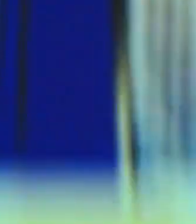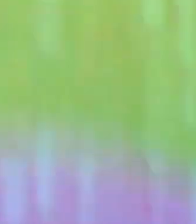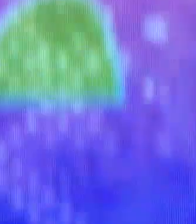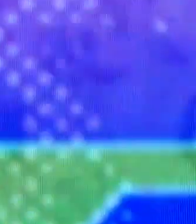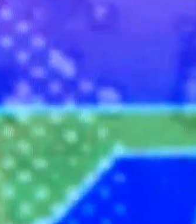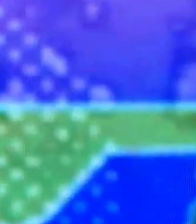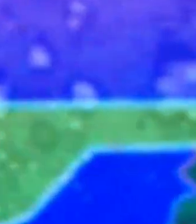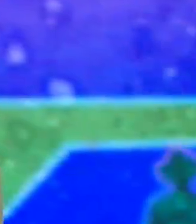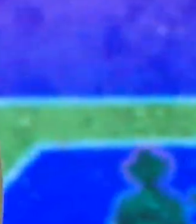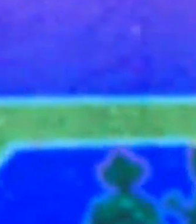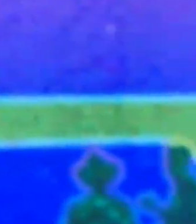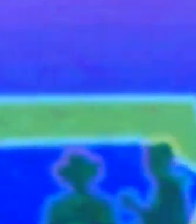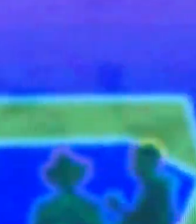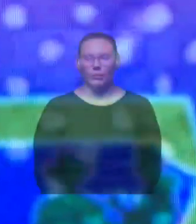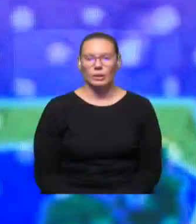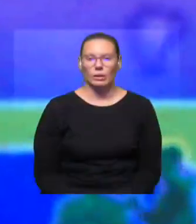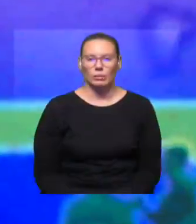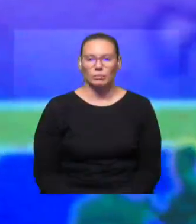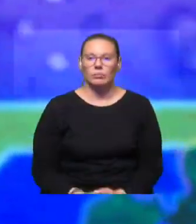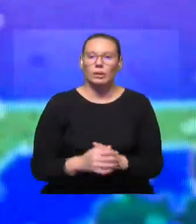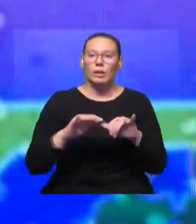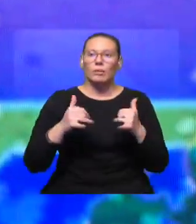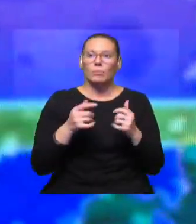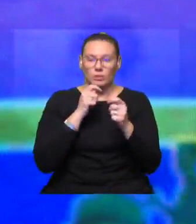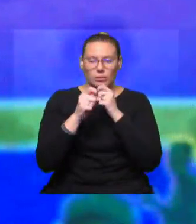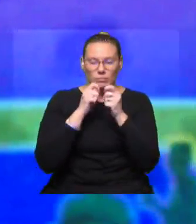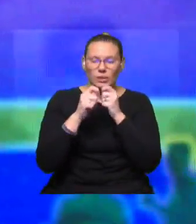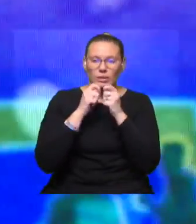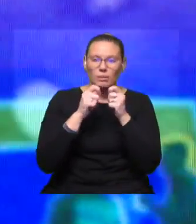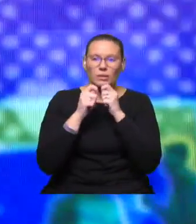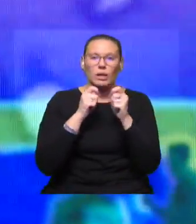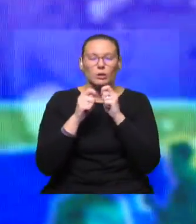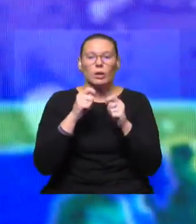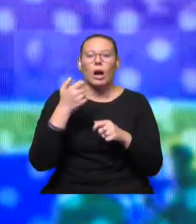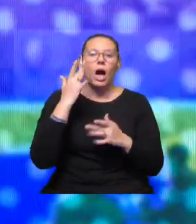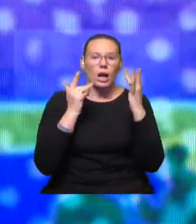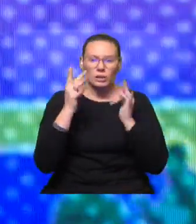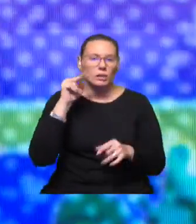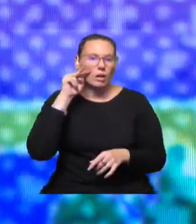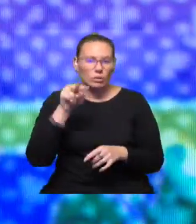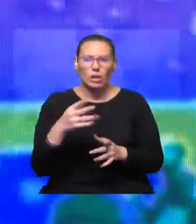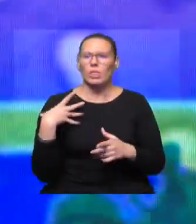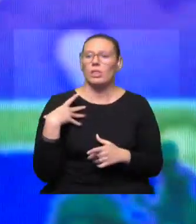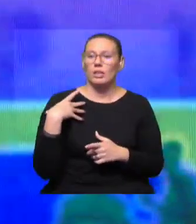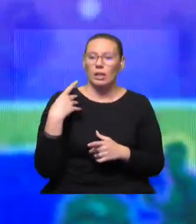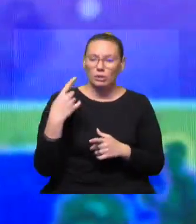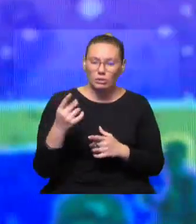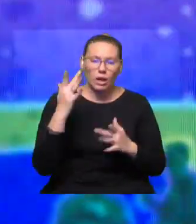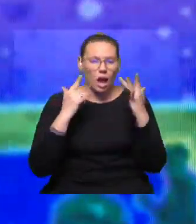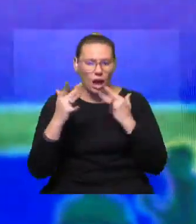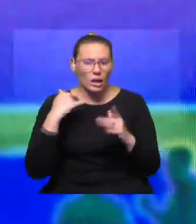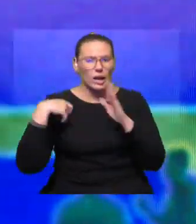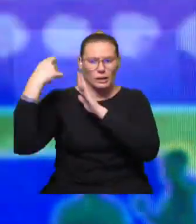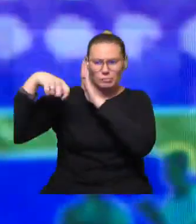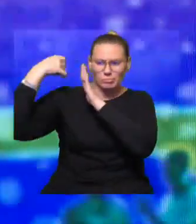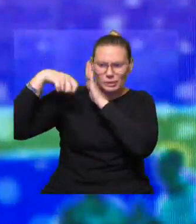él siempre engancha todo y eso A qué se debe Por qué Porque vamos a estar entrevistando a la artista visual directora de arte de películas